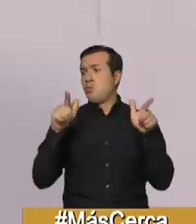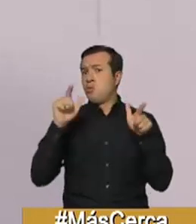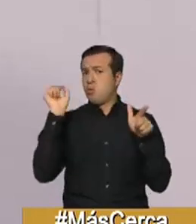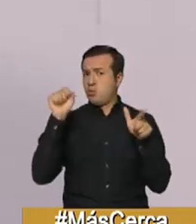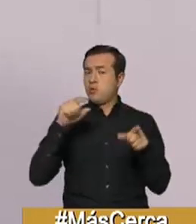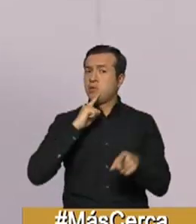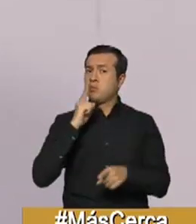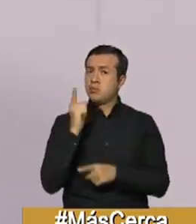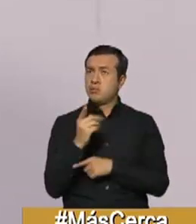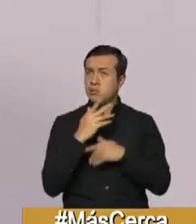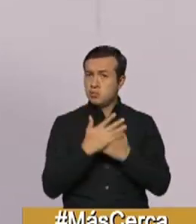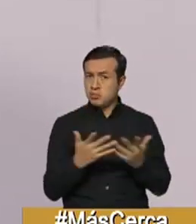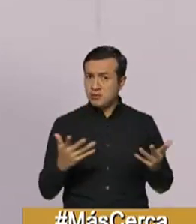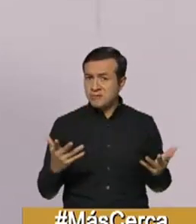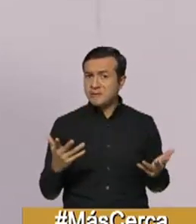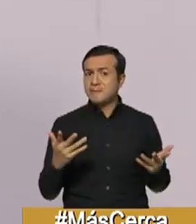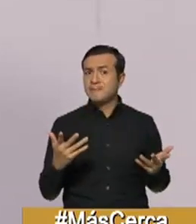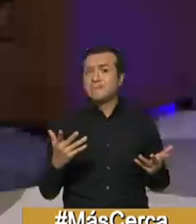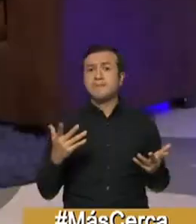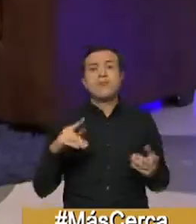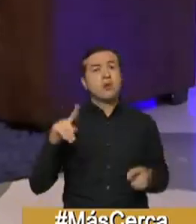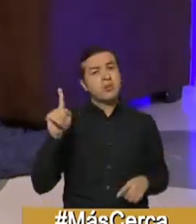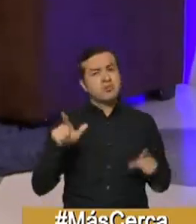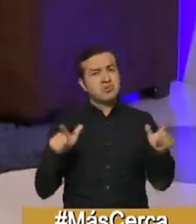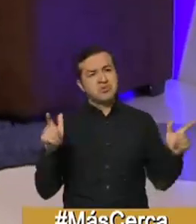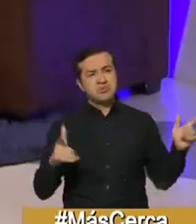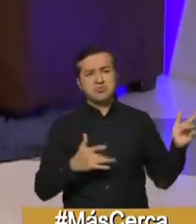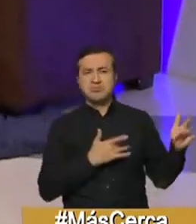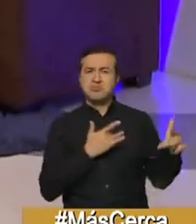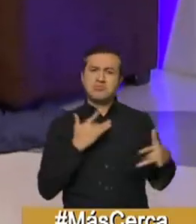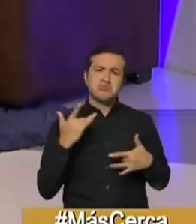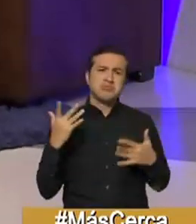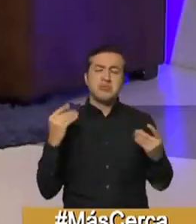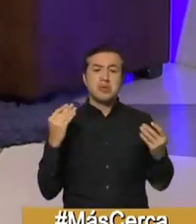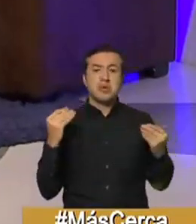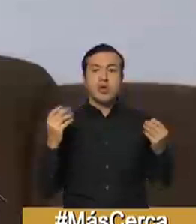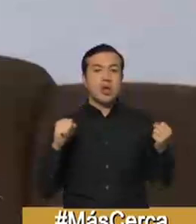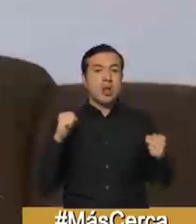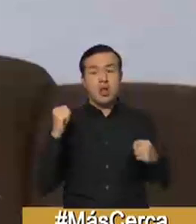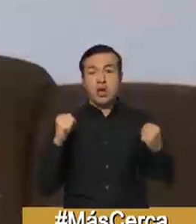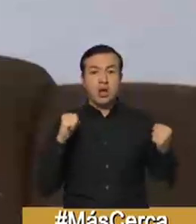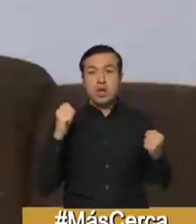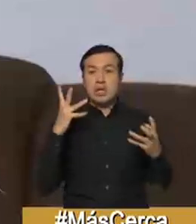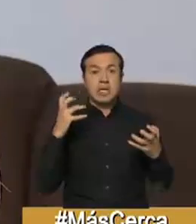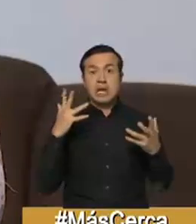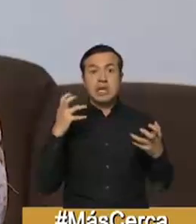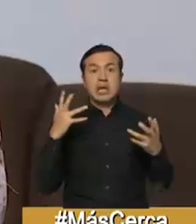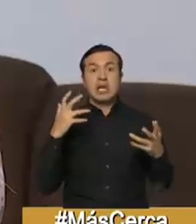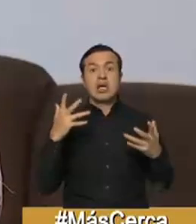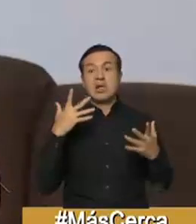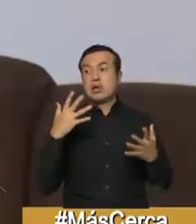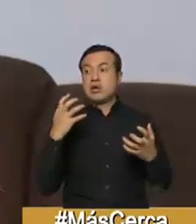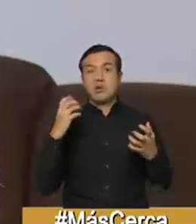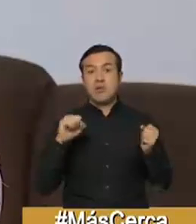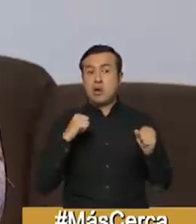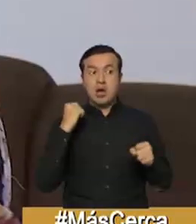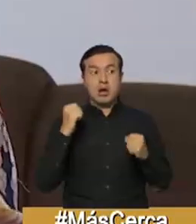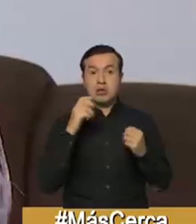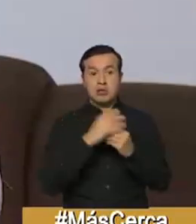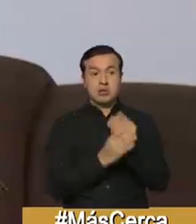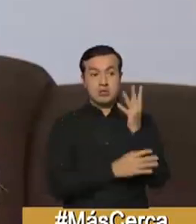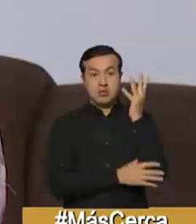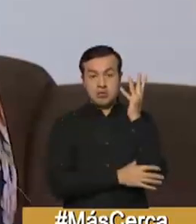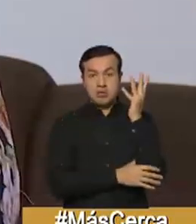hacer. Capaz que la gente un tanto se desmotiva por el apuro de ver florecer. Porque un árbol normalmente en